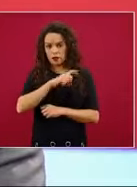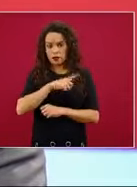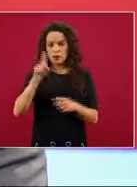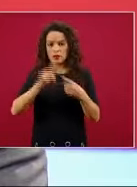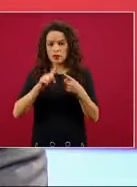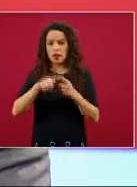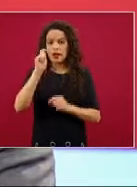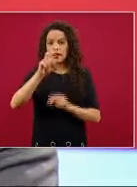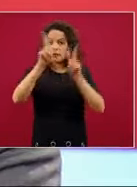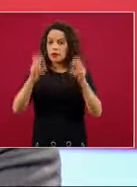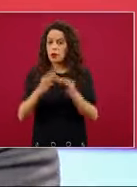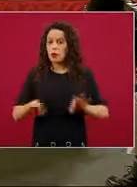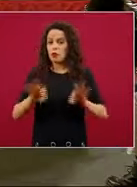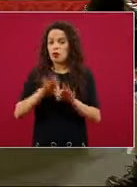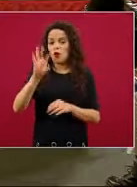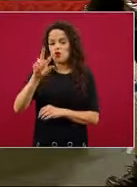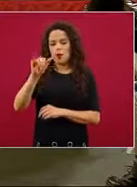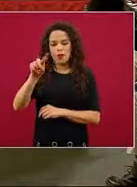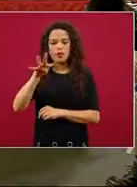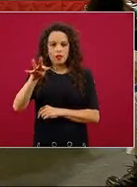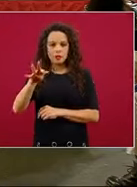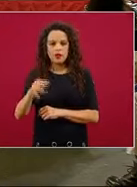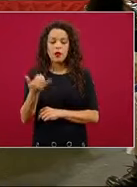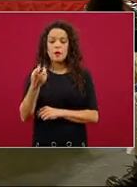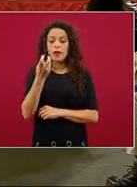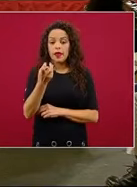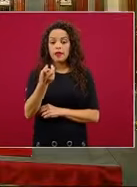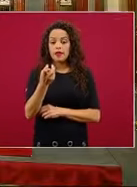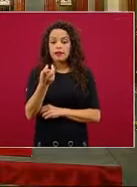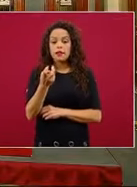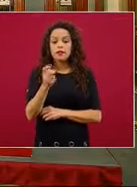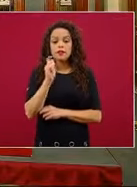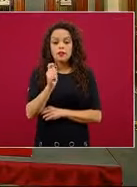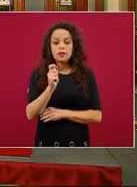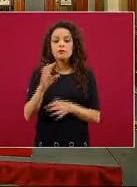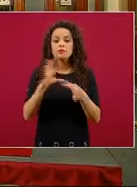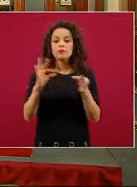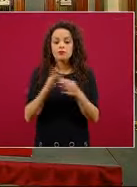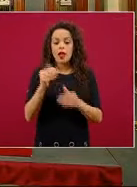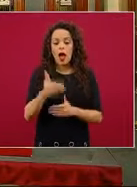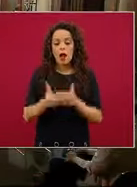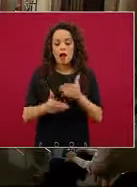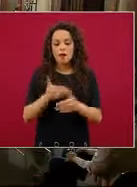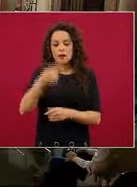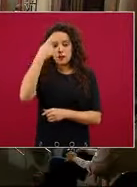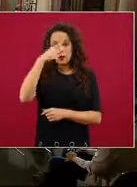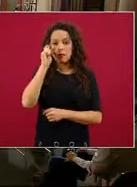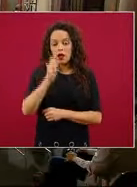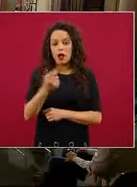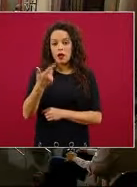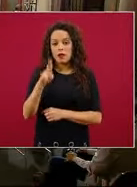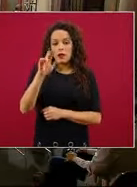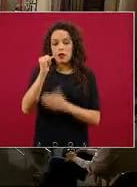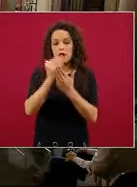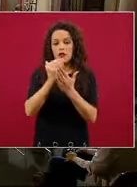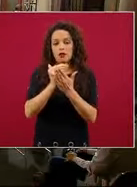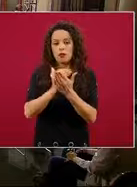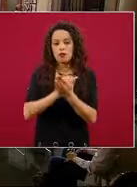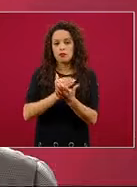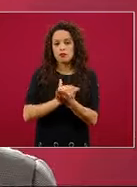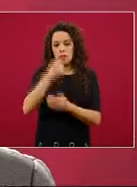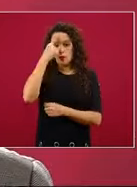de COVID-19 y estuvimos tratando precisamente el avance en la implantación de la guía